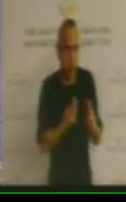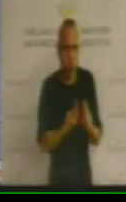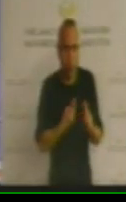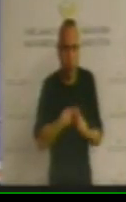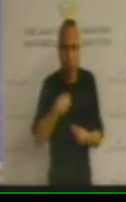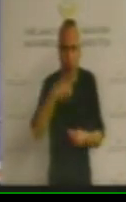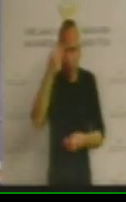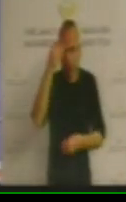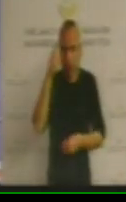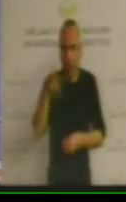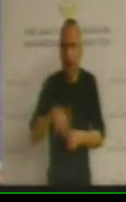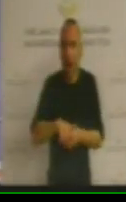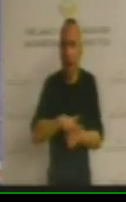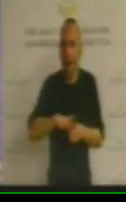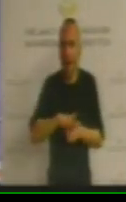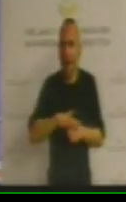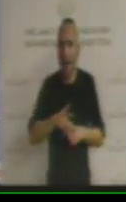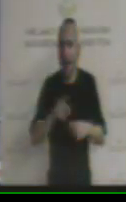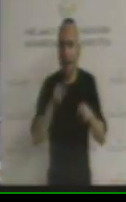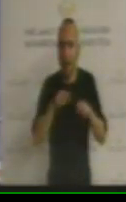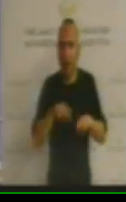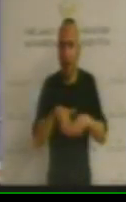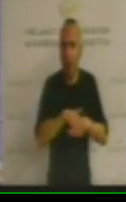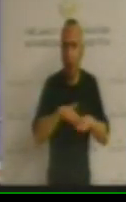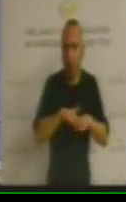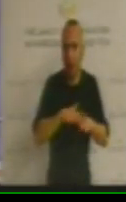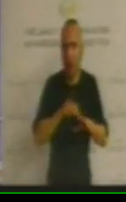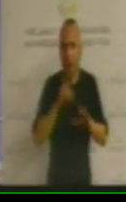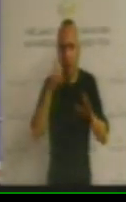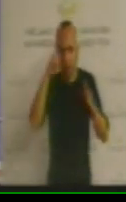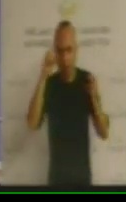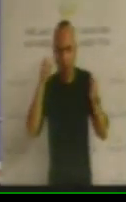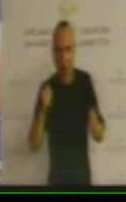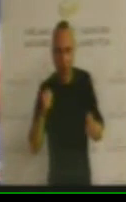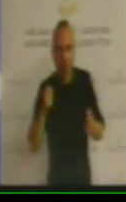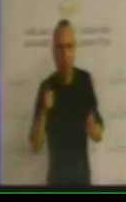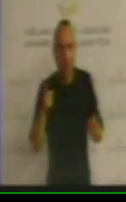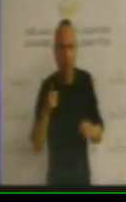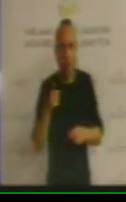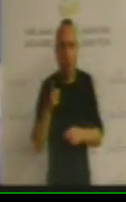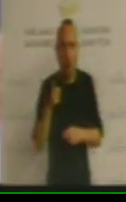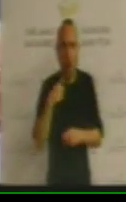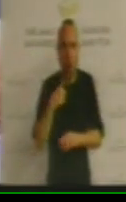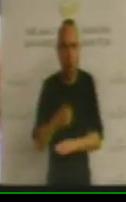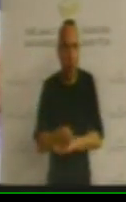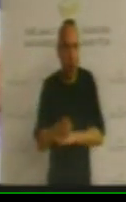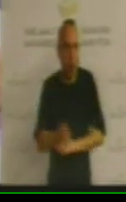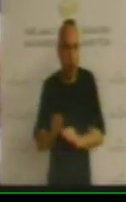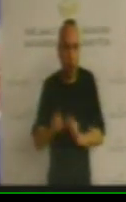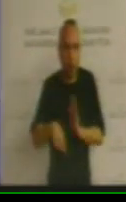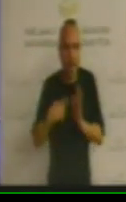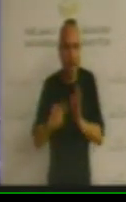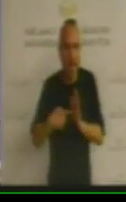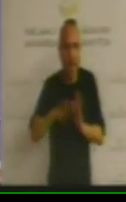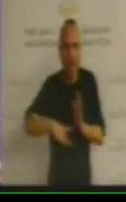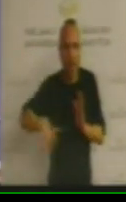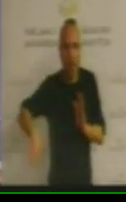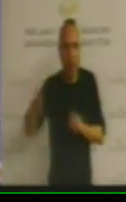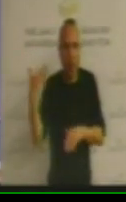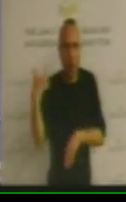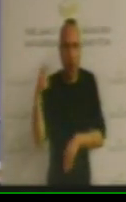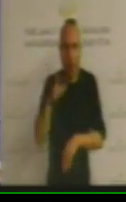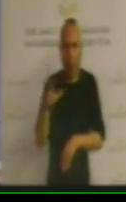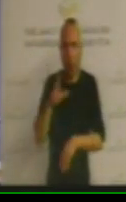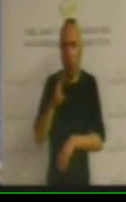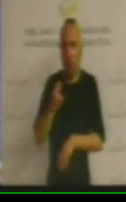a la residencial básica, a la especializada, pero eso es una obligación de la ley del menor aprobada en julio del